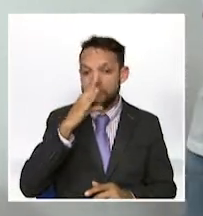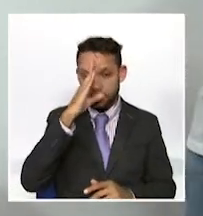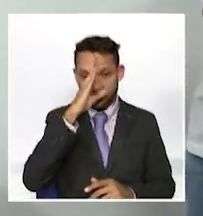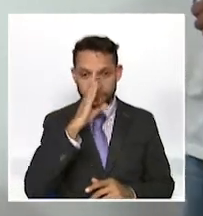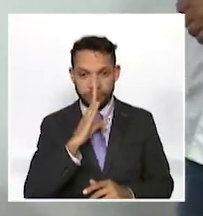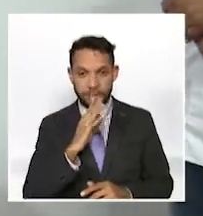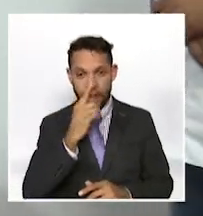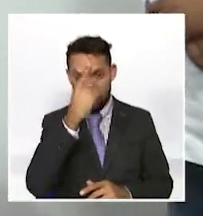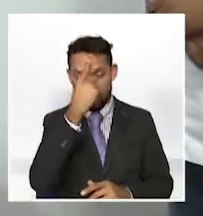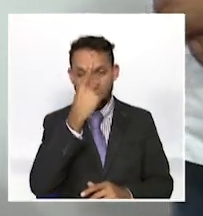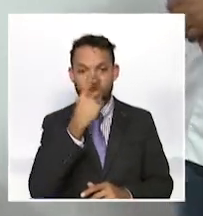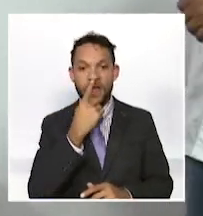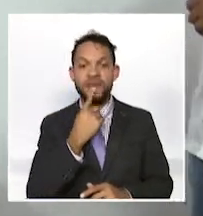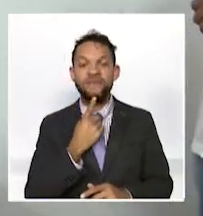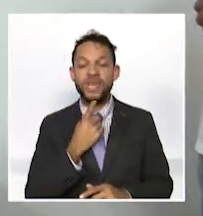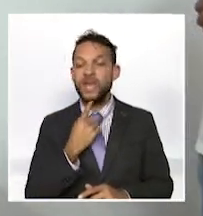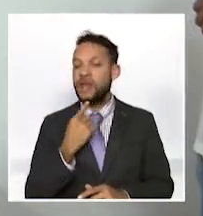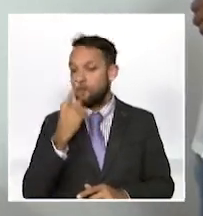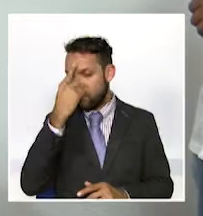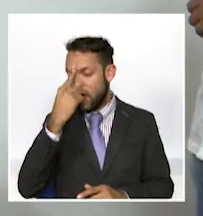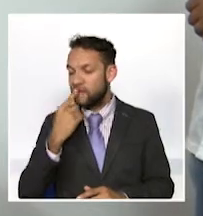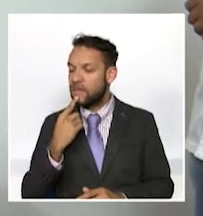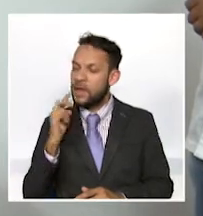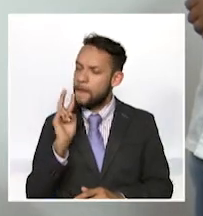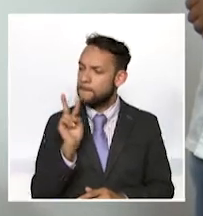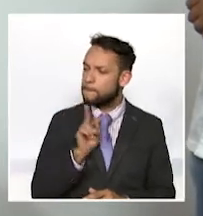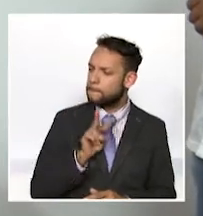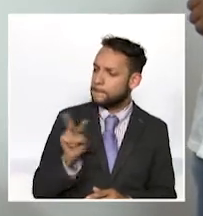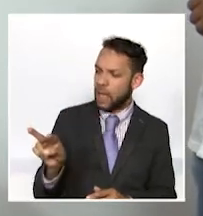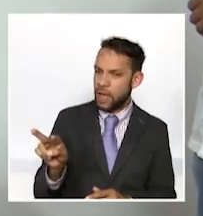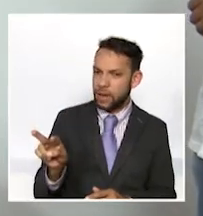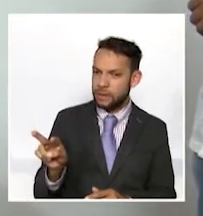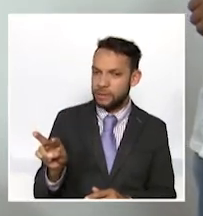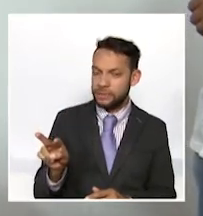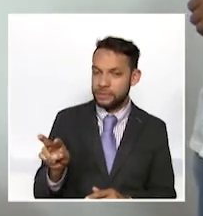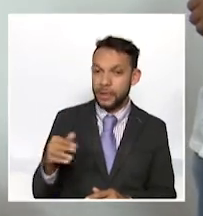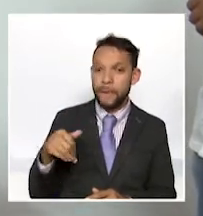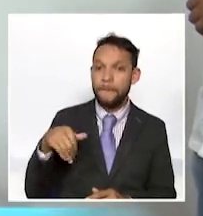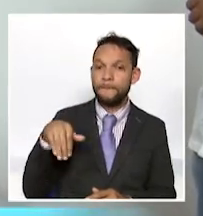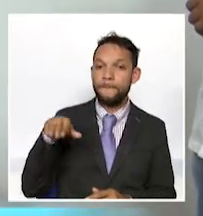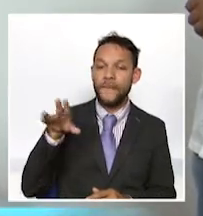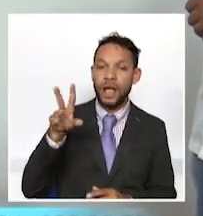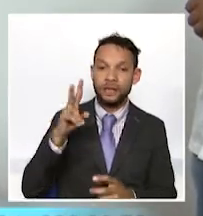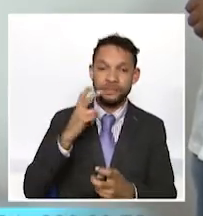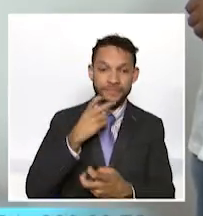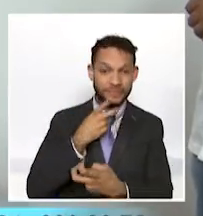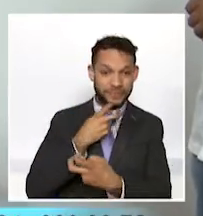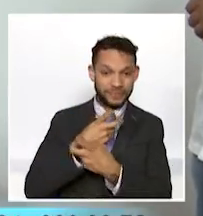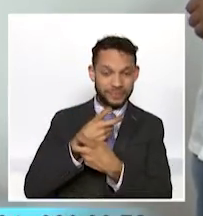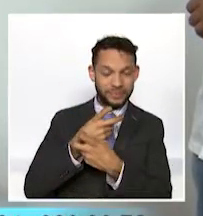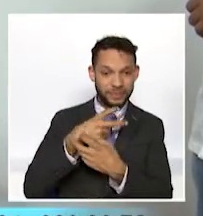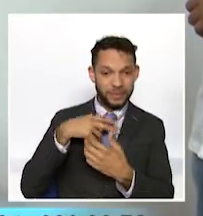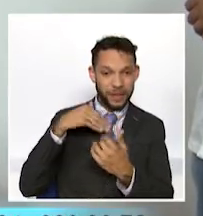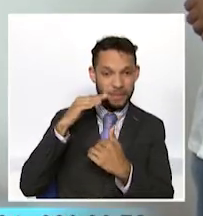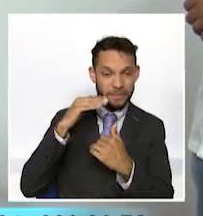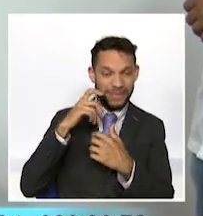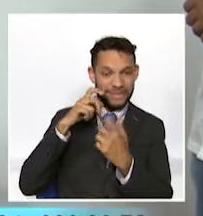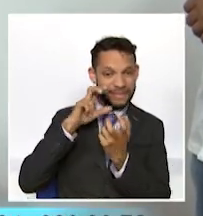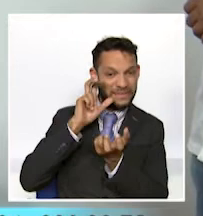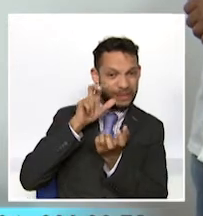favor, inclina un poquito la cara, podemos ver la prominencia mayor del maxilar inferior sobre el